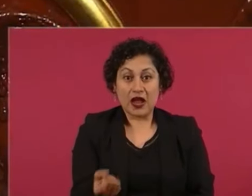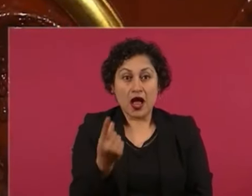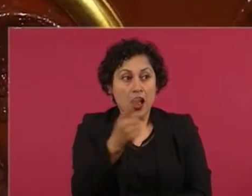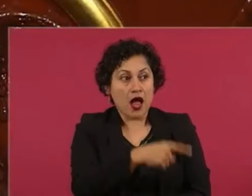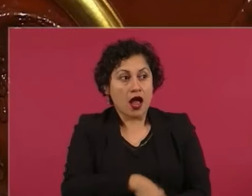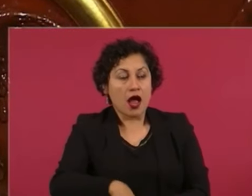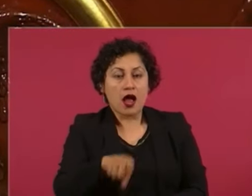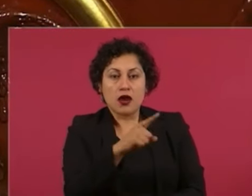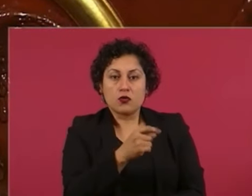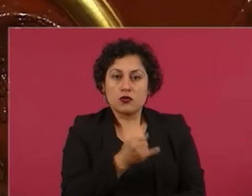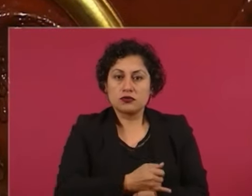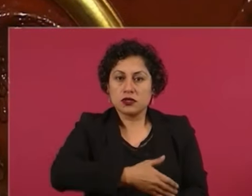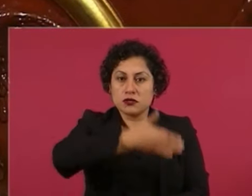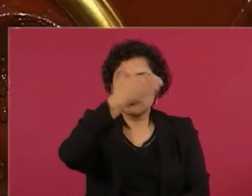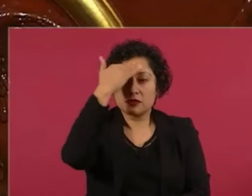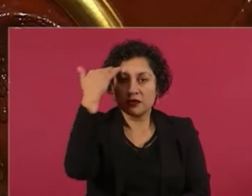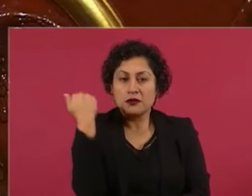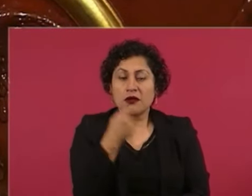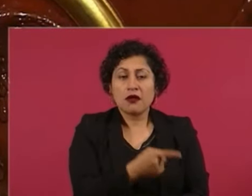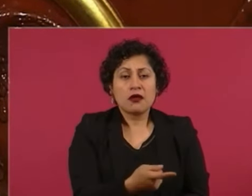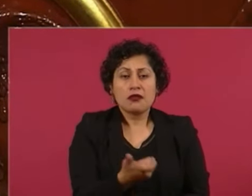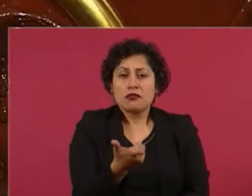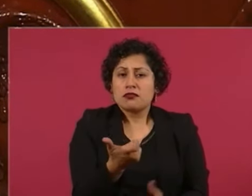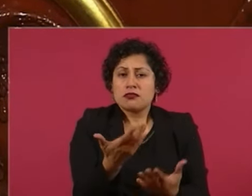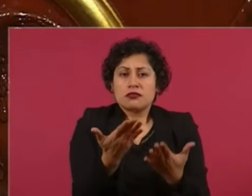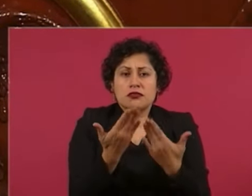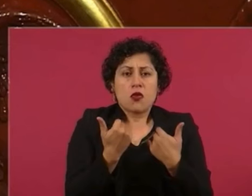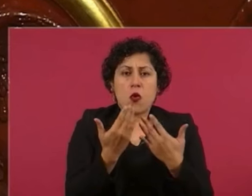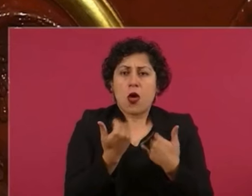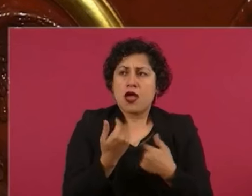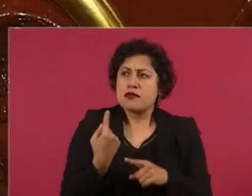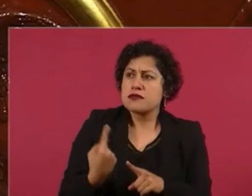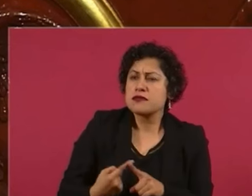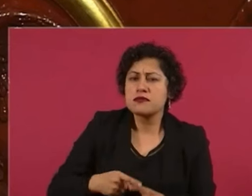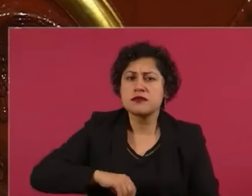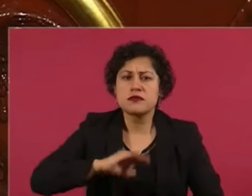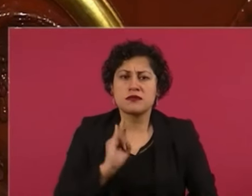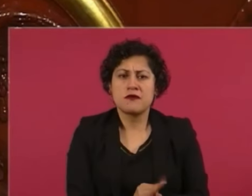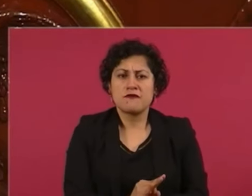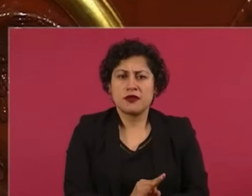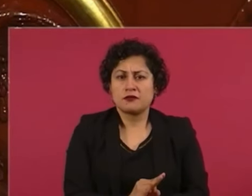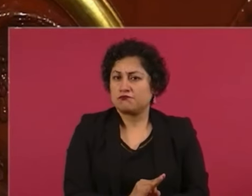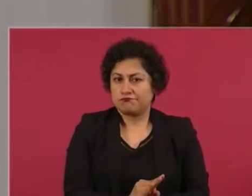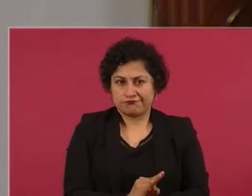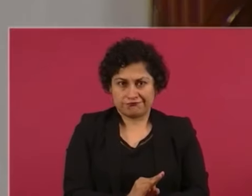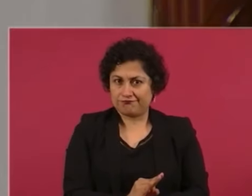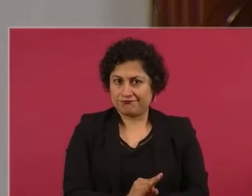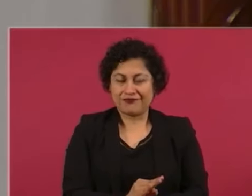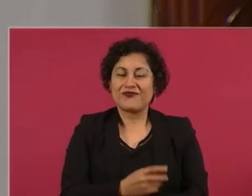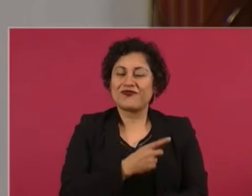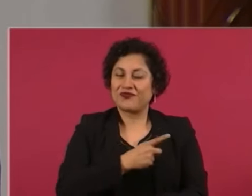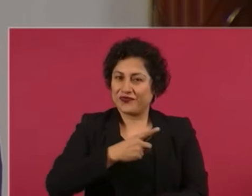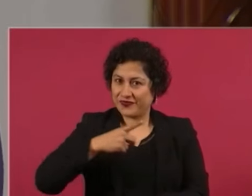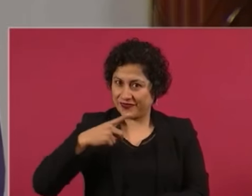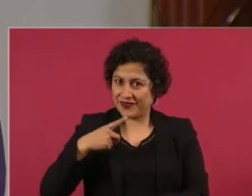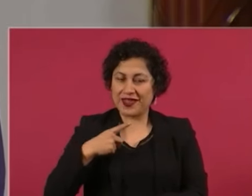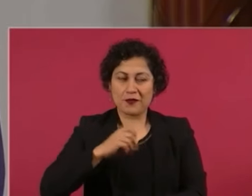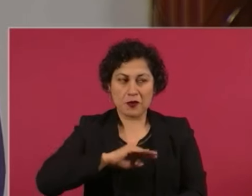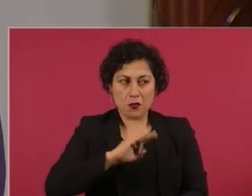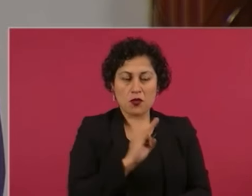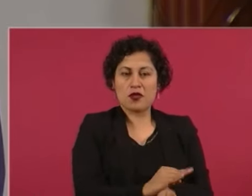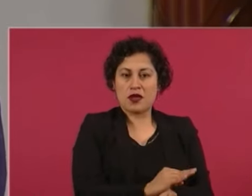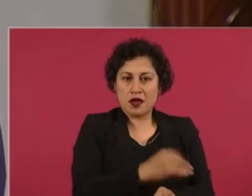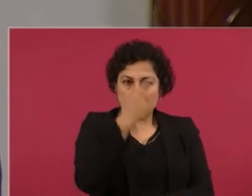de junio. Hay que estar temprano en los consulados de cada entidad donde se encuentren. Así es, compatriota, pues lo vamos a dejar con